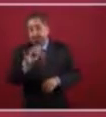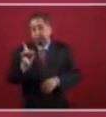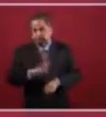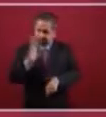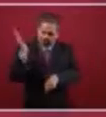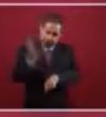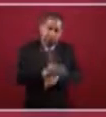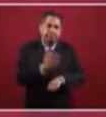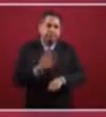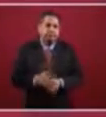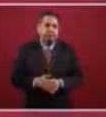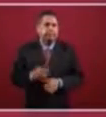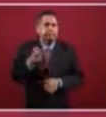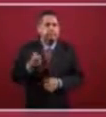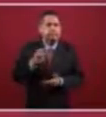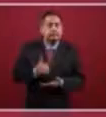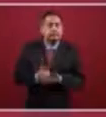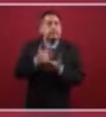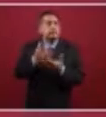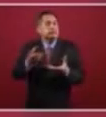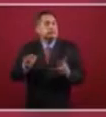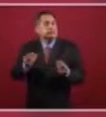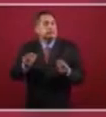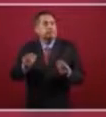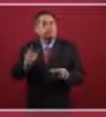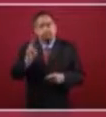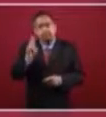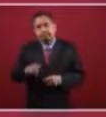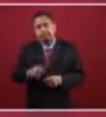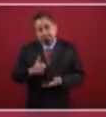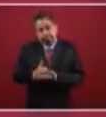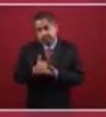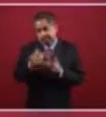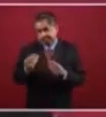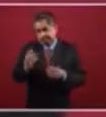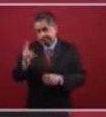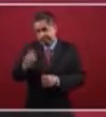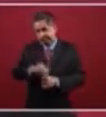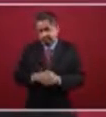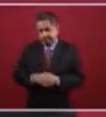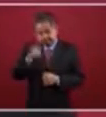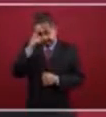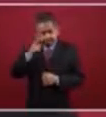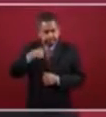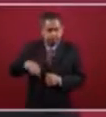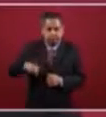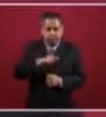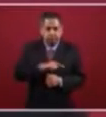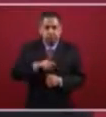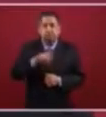Entonces, esto nos va a ayudar mucho, bastante, el que no haya corrupción.